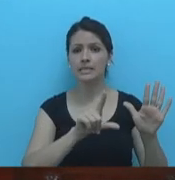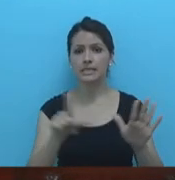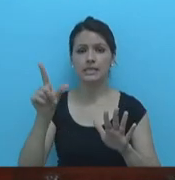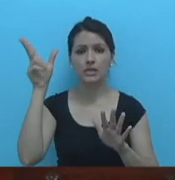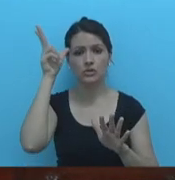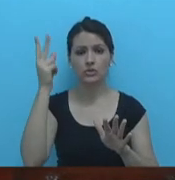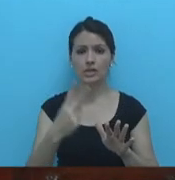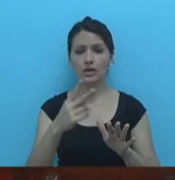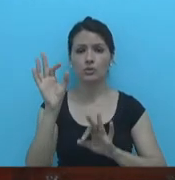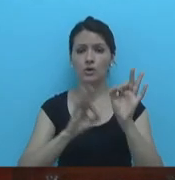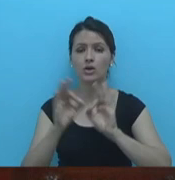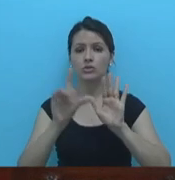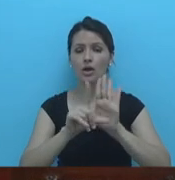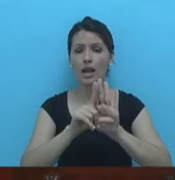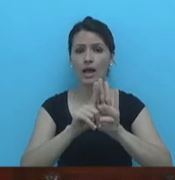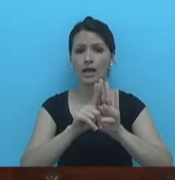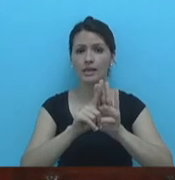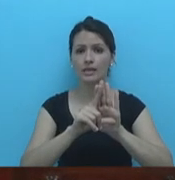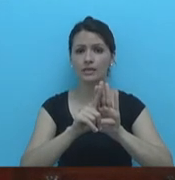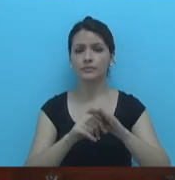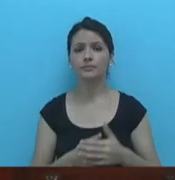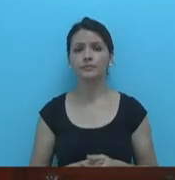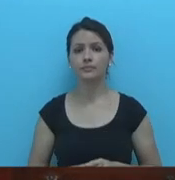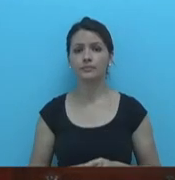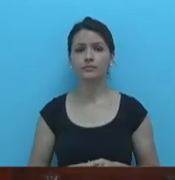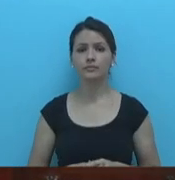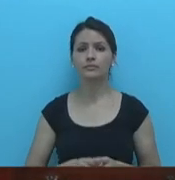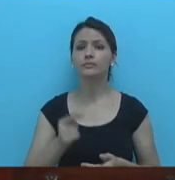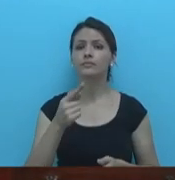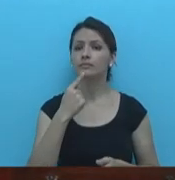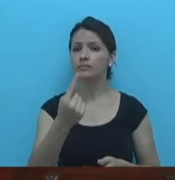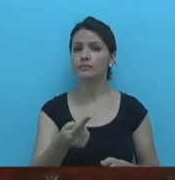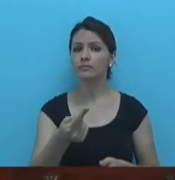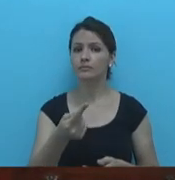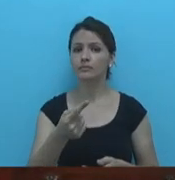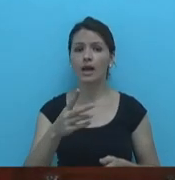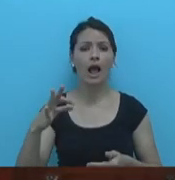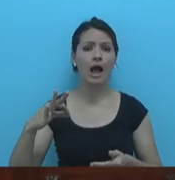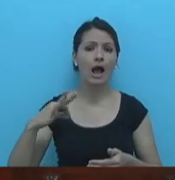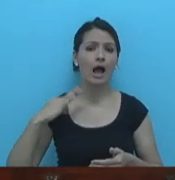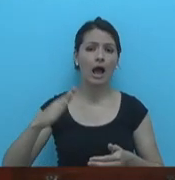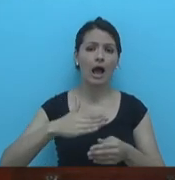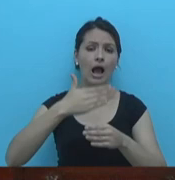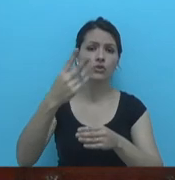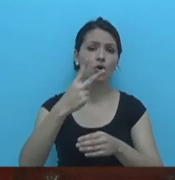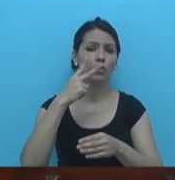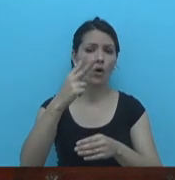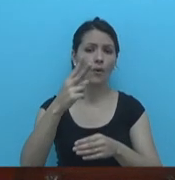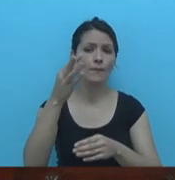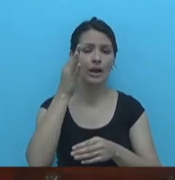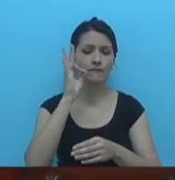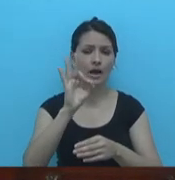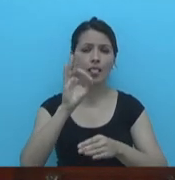33.782, proyecto de ley de los señores diputados Giacone y Ejiman, por el cual se declara hasta el año 2020 la emergencia en materia de propiedad